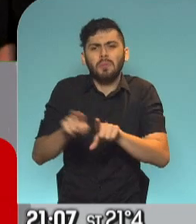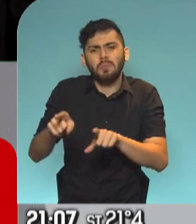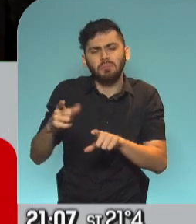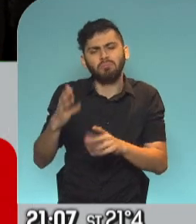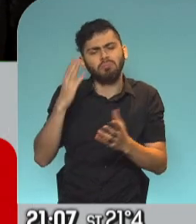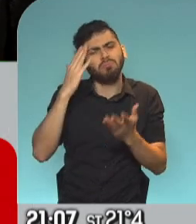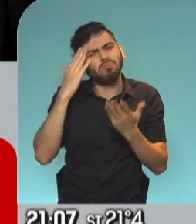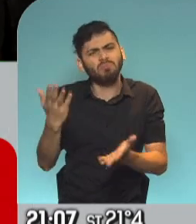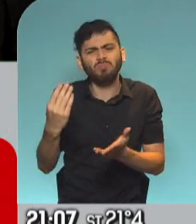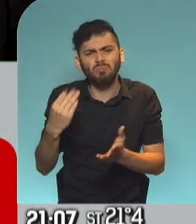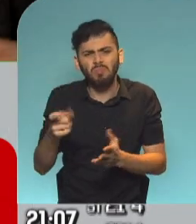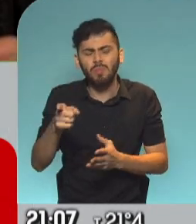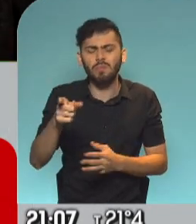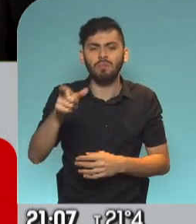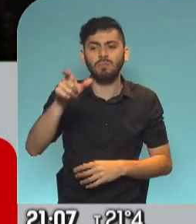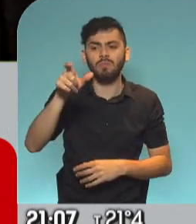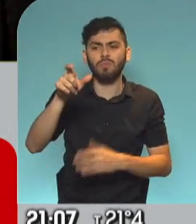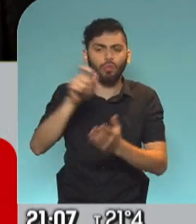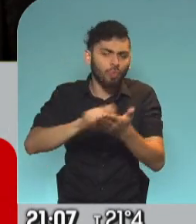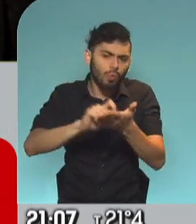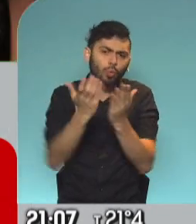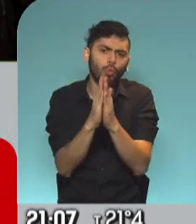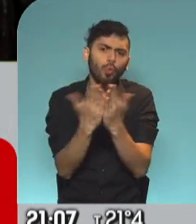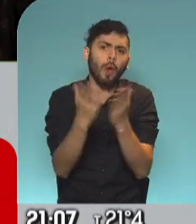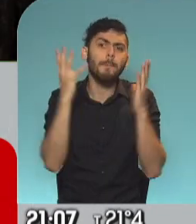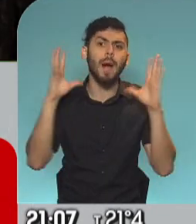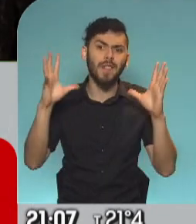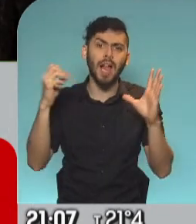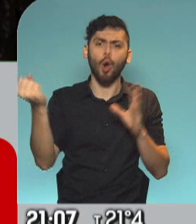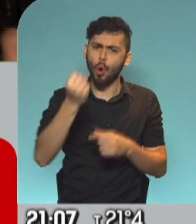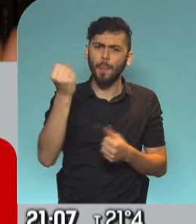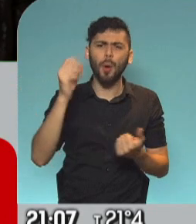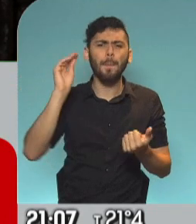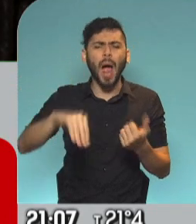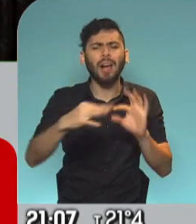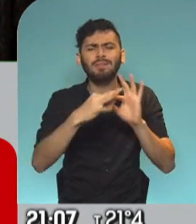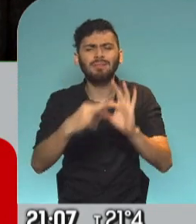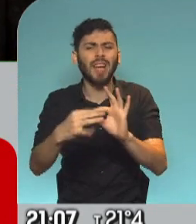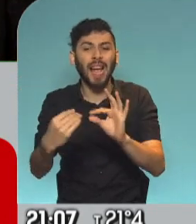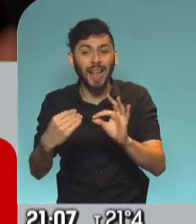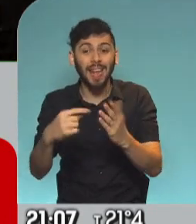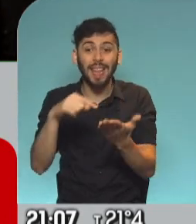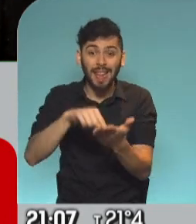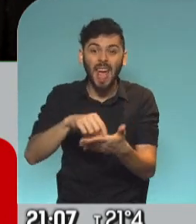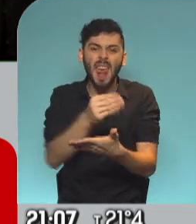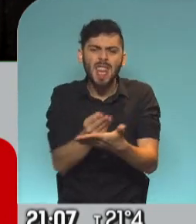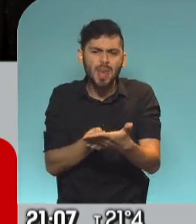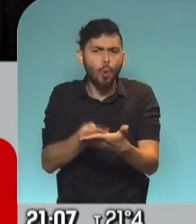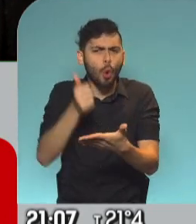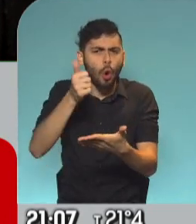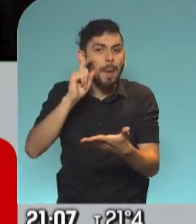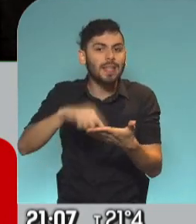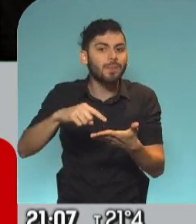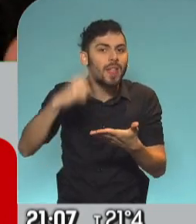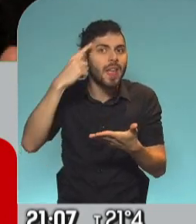¿no? Más allá de la obra, lo que atravesó la obra, porque estaban los dibujos y estaban las ideas, que es lo que ponía en juego